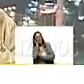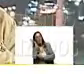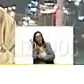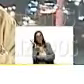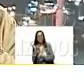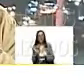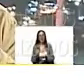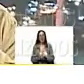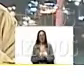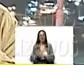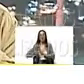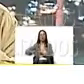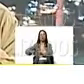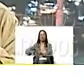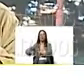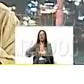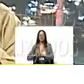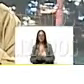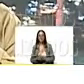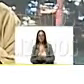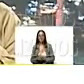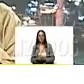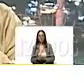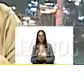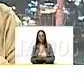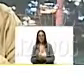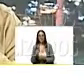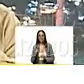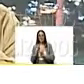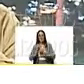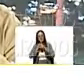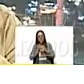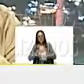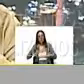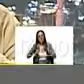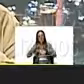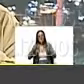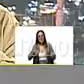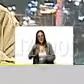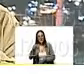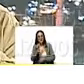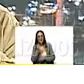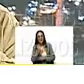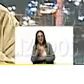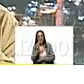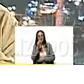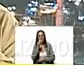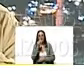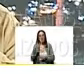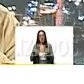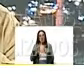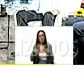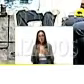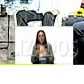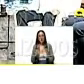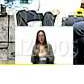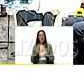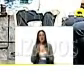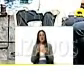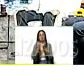a la mesa del venezolano como producción venezolana. Ha habido un